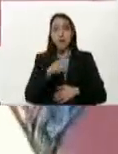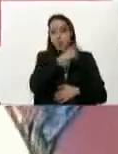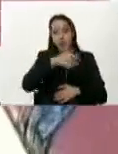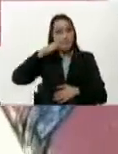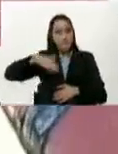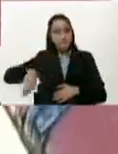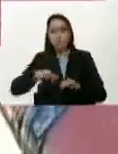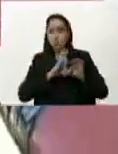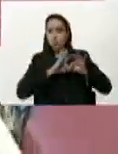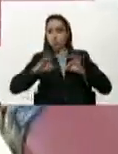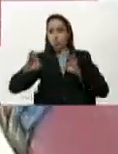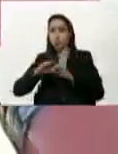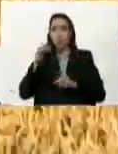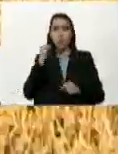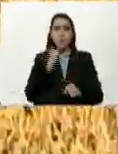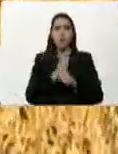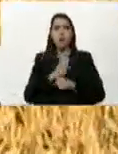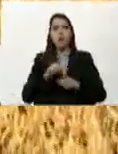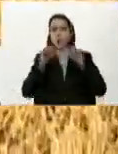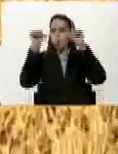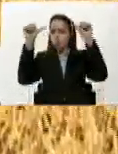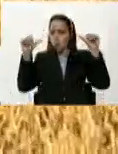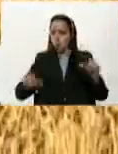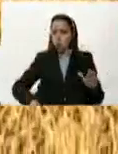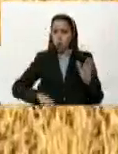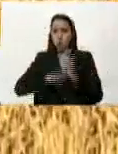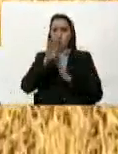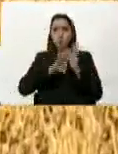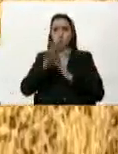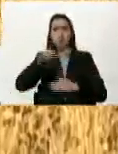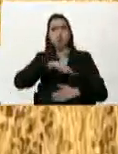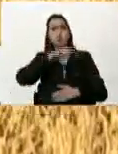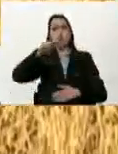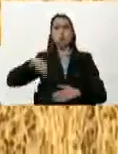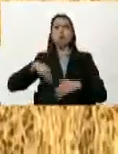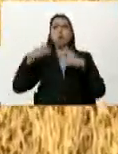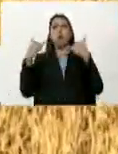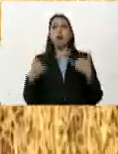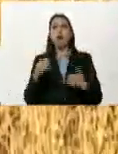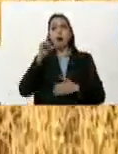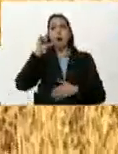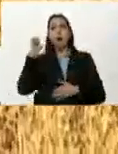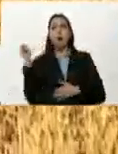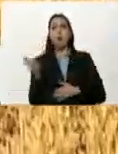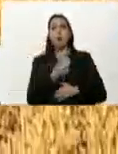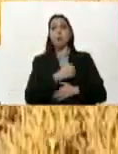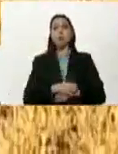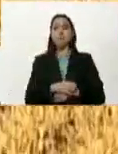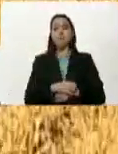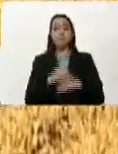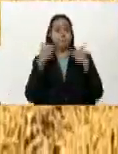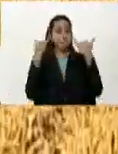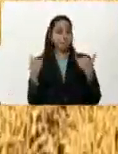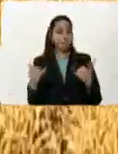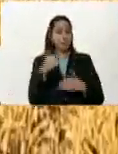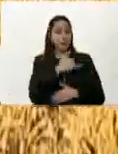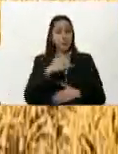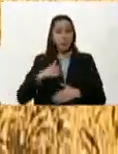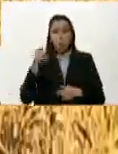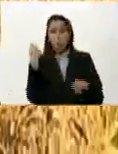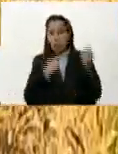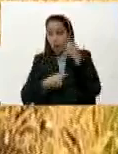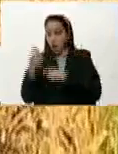este ha sido el sistema productivo de nosotros aquí en guárico ahora yo quiero en nombre de las asociaciones